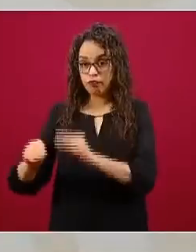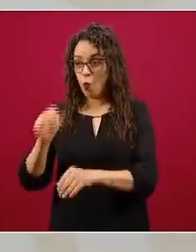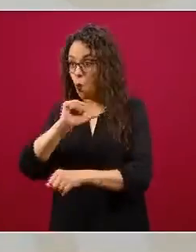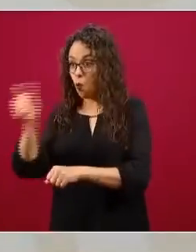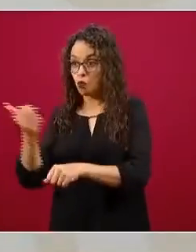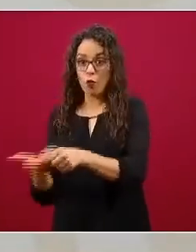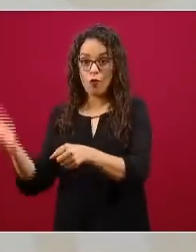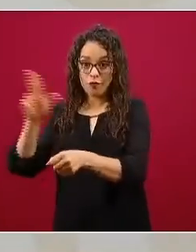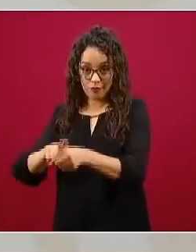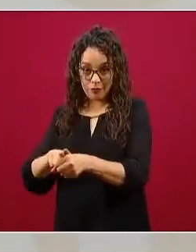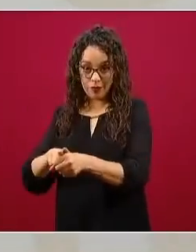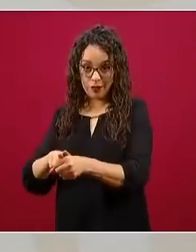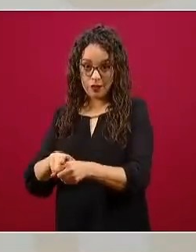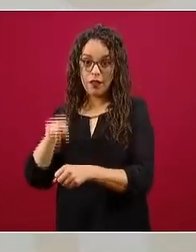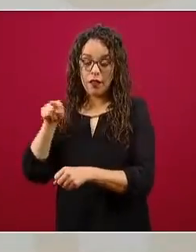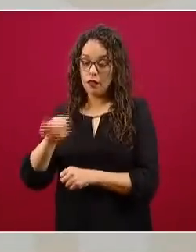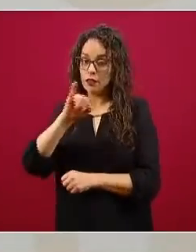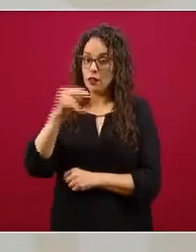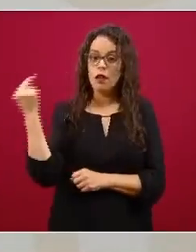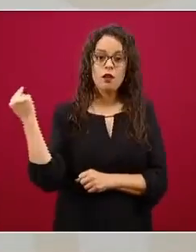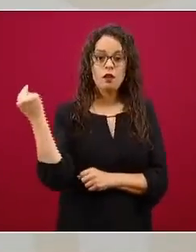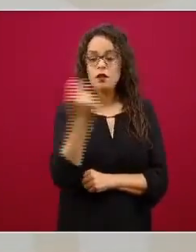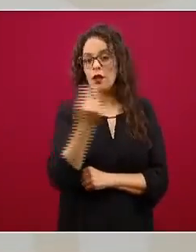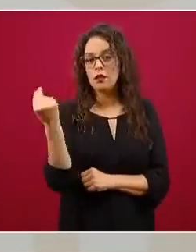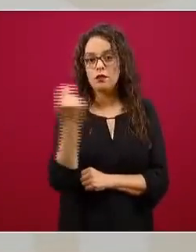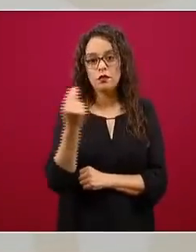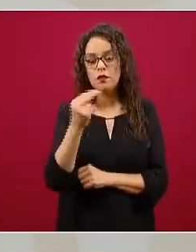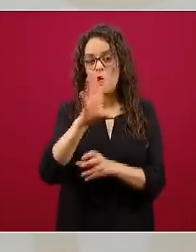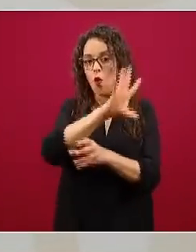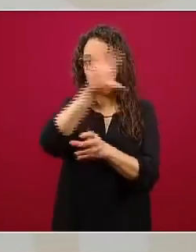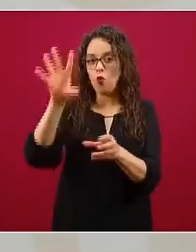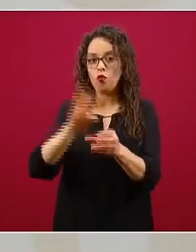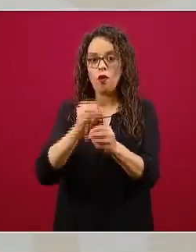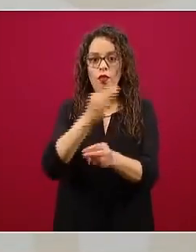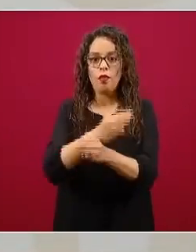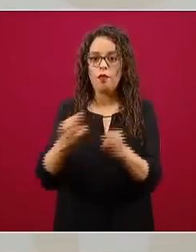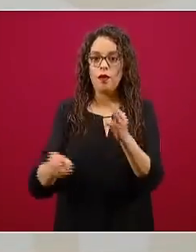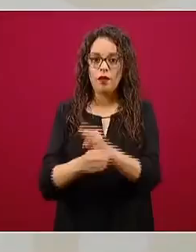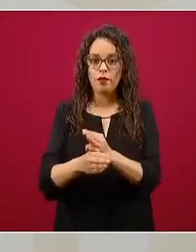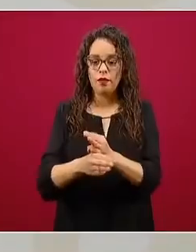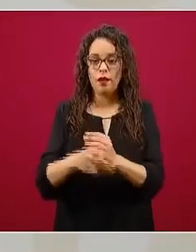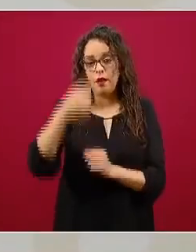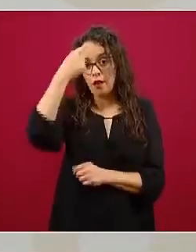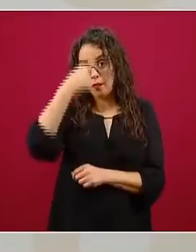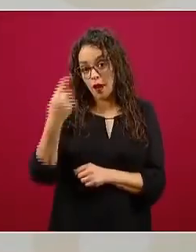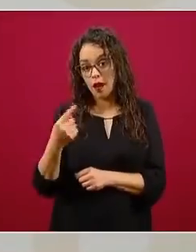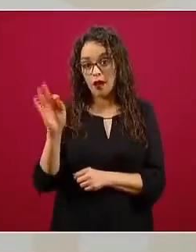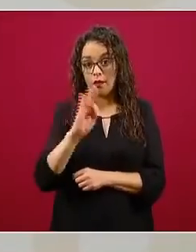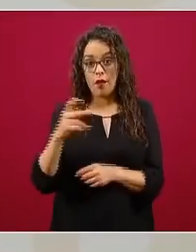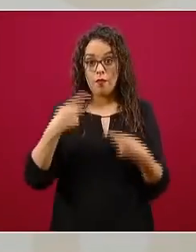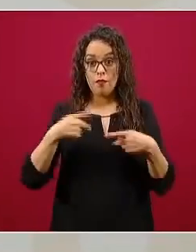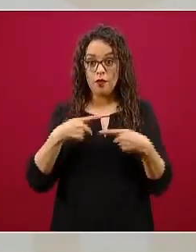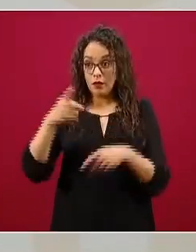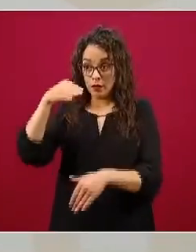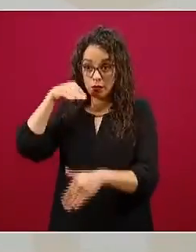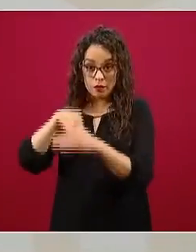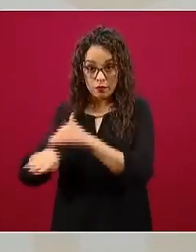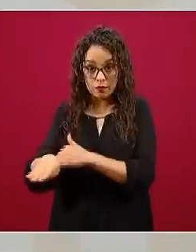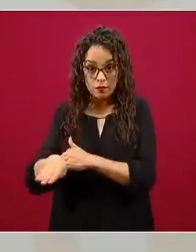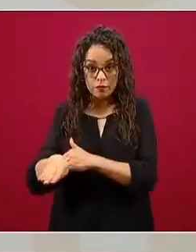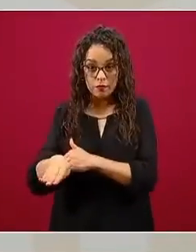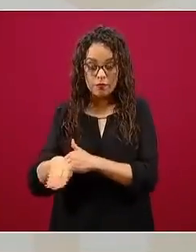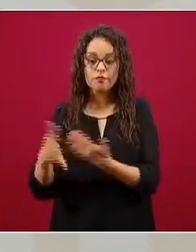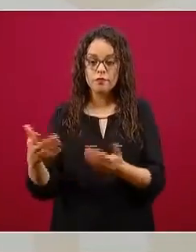personas con enfermedad respiratoria aguda grave. Esto quiere decir que no es solamente COVID de